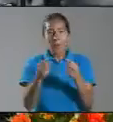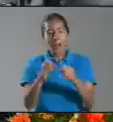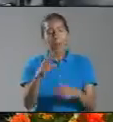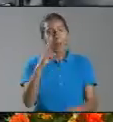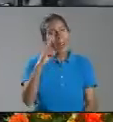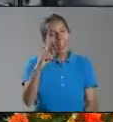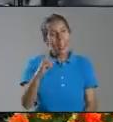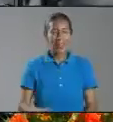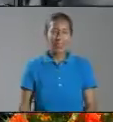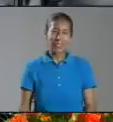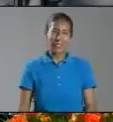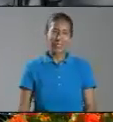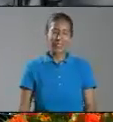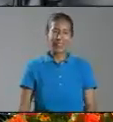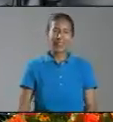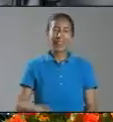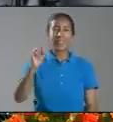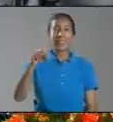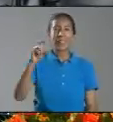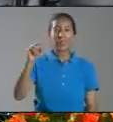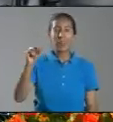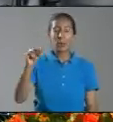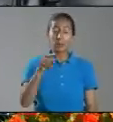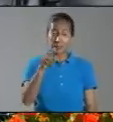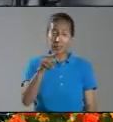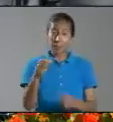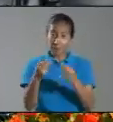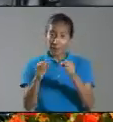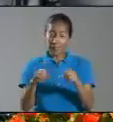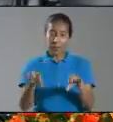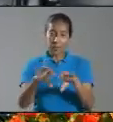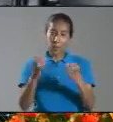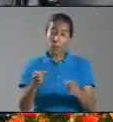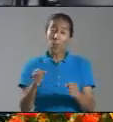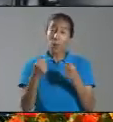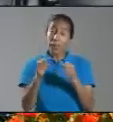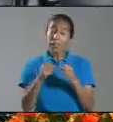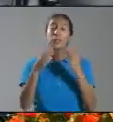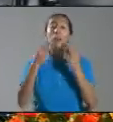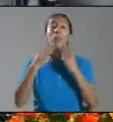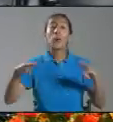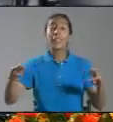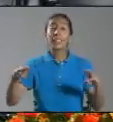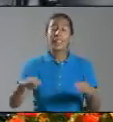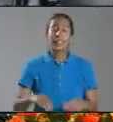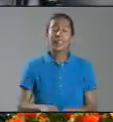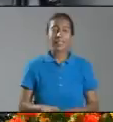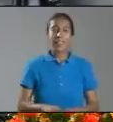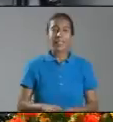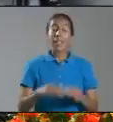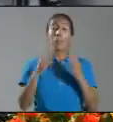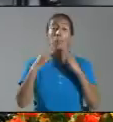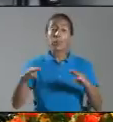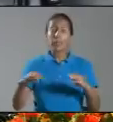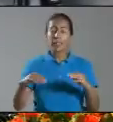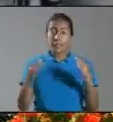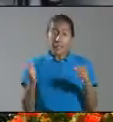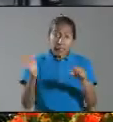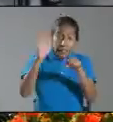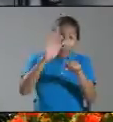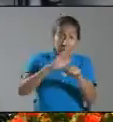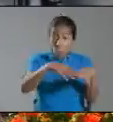Si no va a tener que hacer usted como hizo Moisés cuando descendía del monte, ¿verdad? Que se cubría el rostro para que le brillaba.